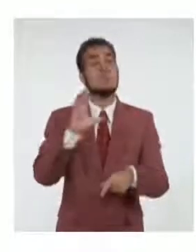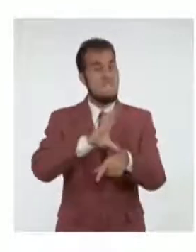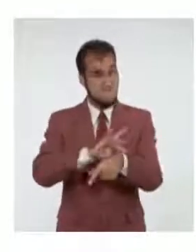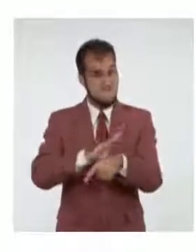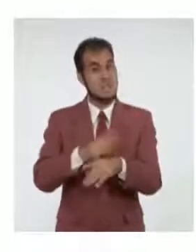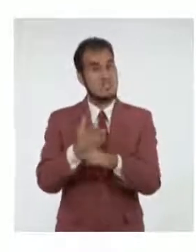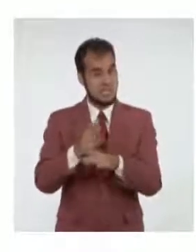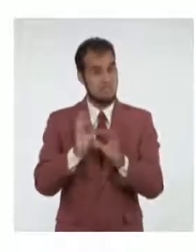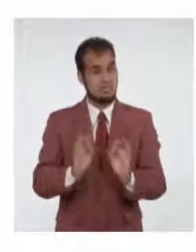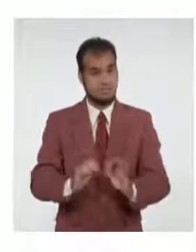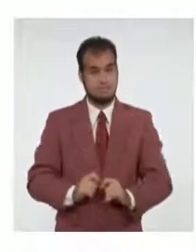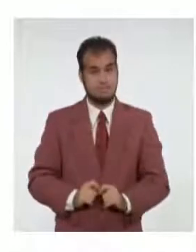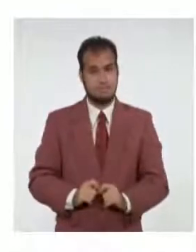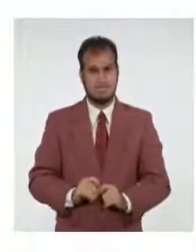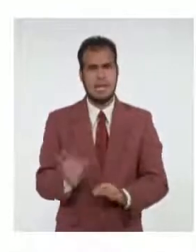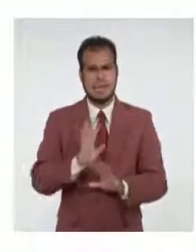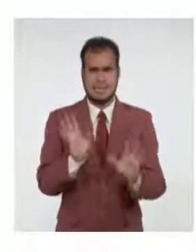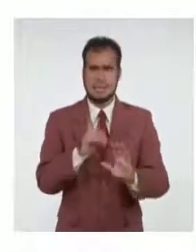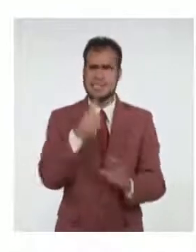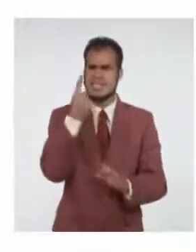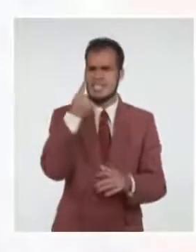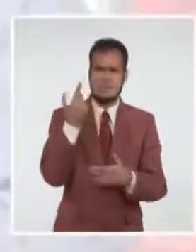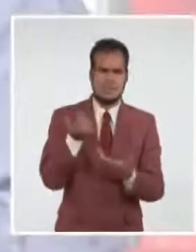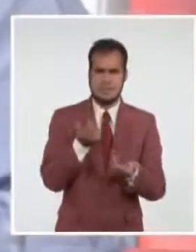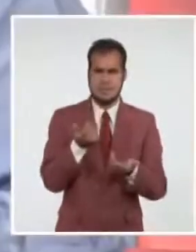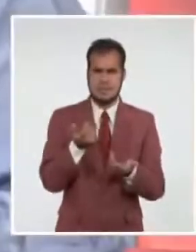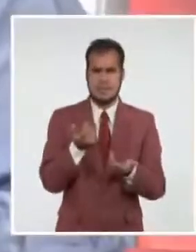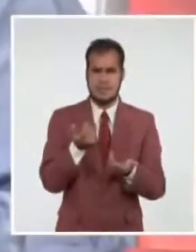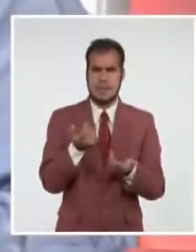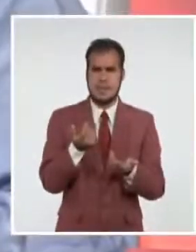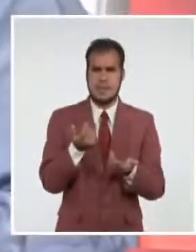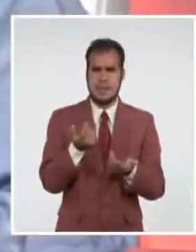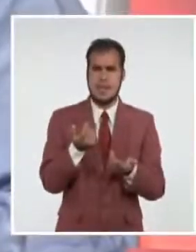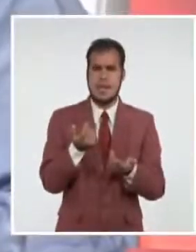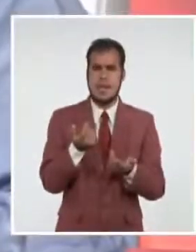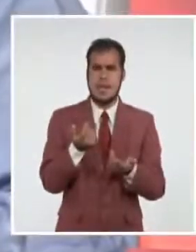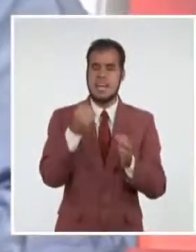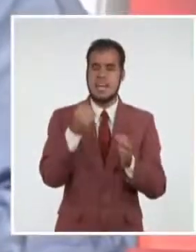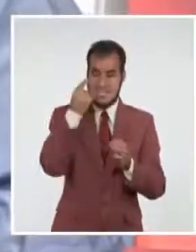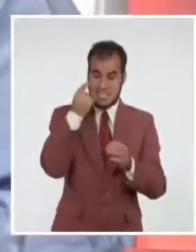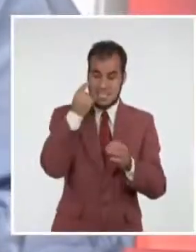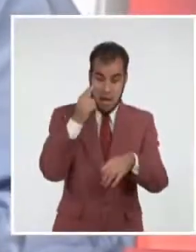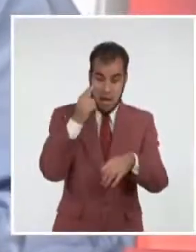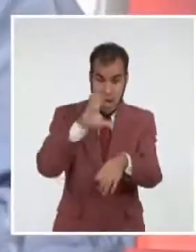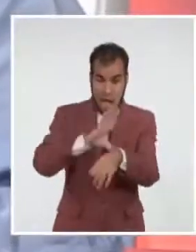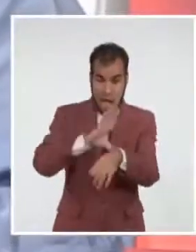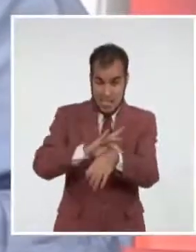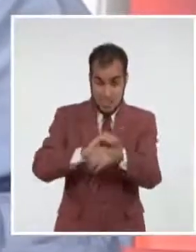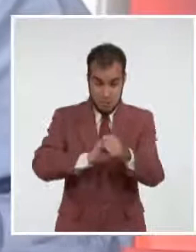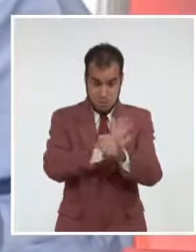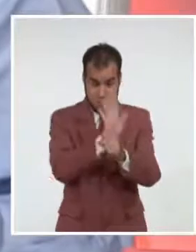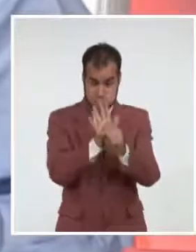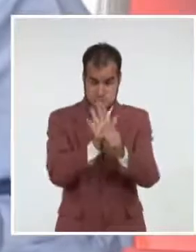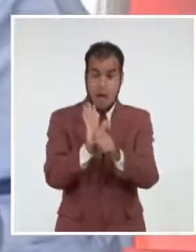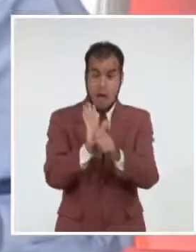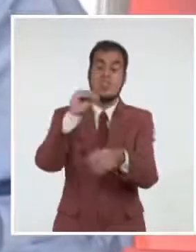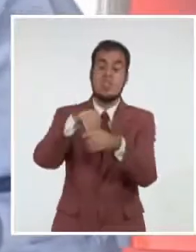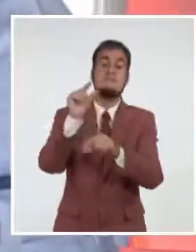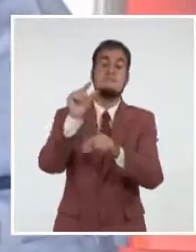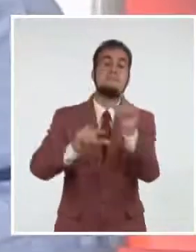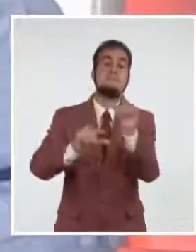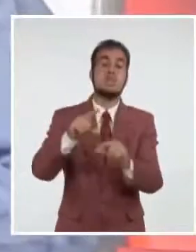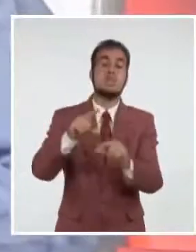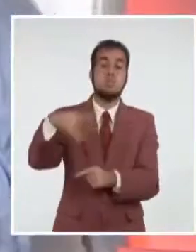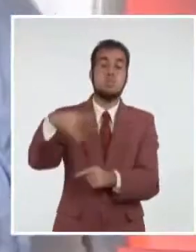cómo la asociación de COVID y obesidad tiene muy mal pronóstico. El cáncer, o sea, estas son enfermedades